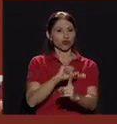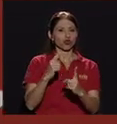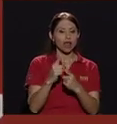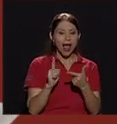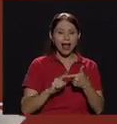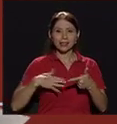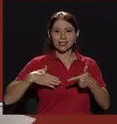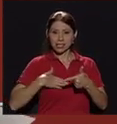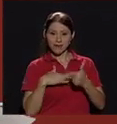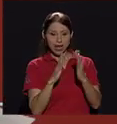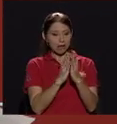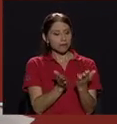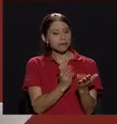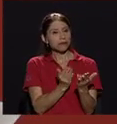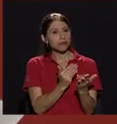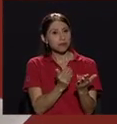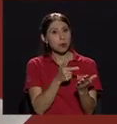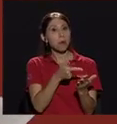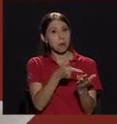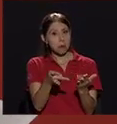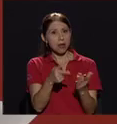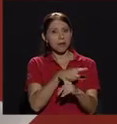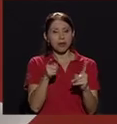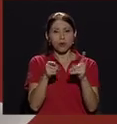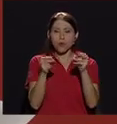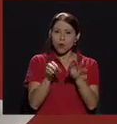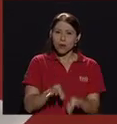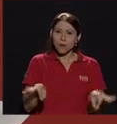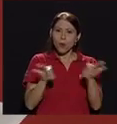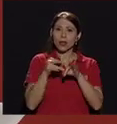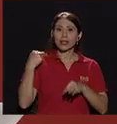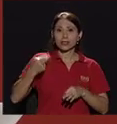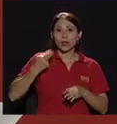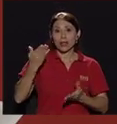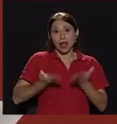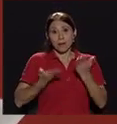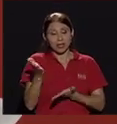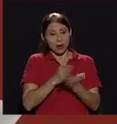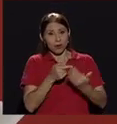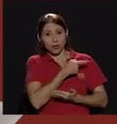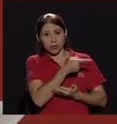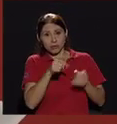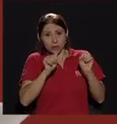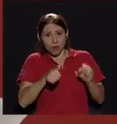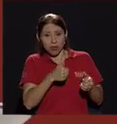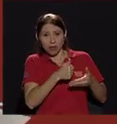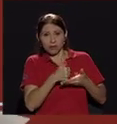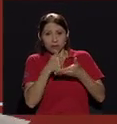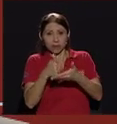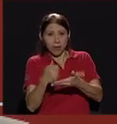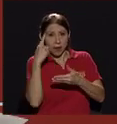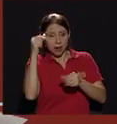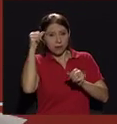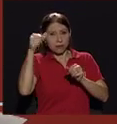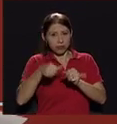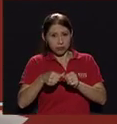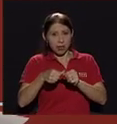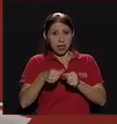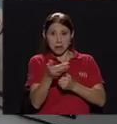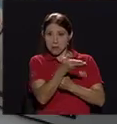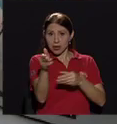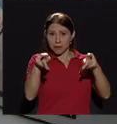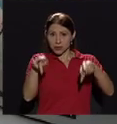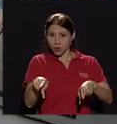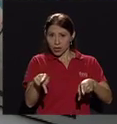de cívica, pero es una historia muy importante que tal vez alguna de ustedes pues me puede ayudar a recordarla para que